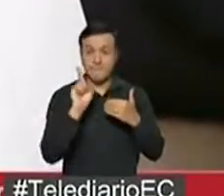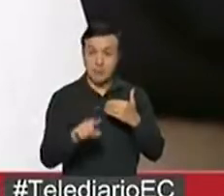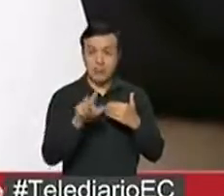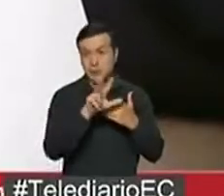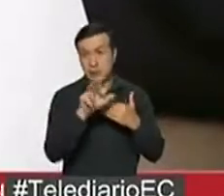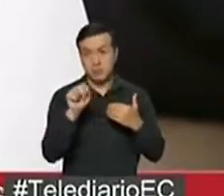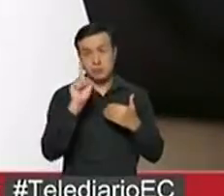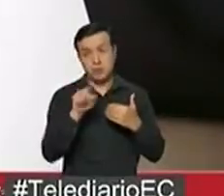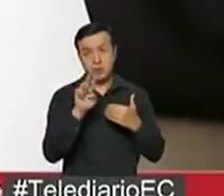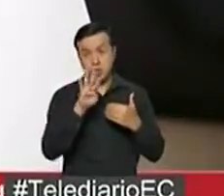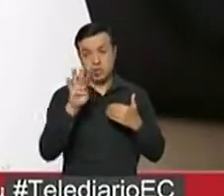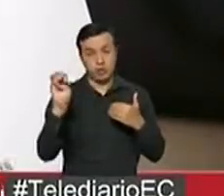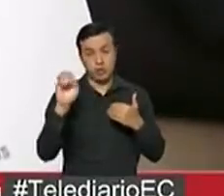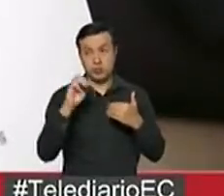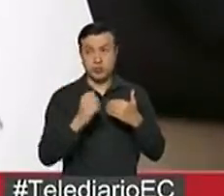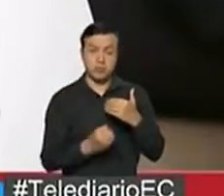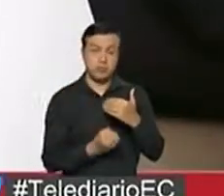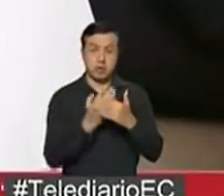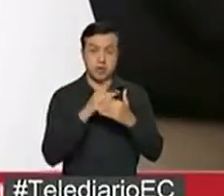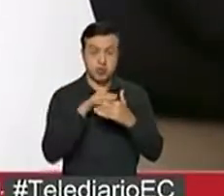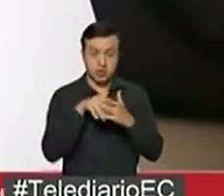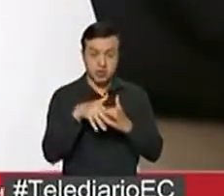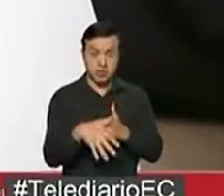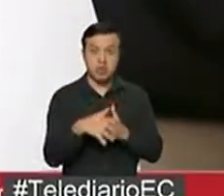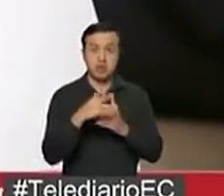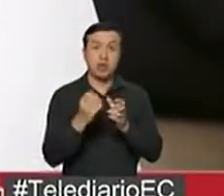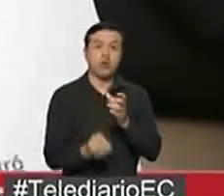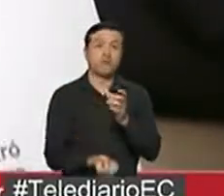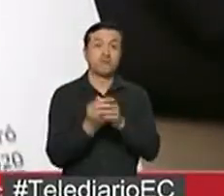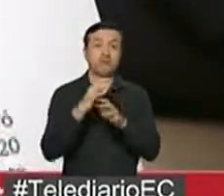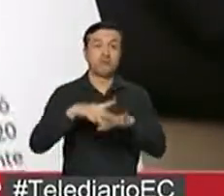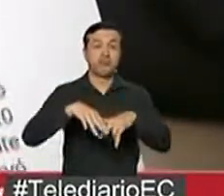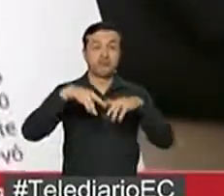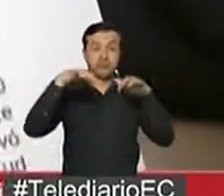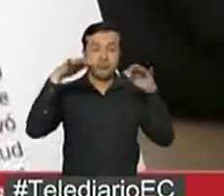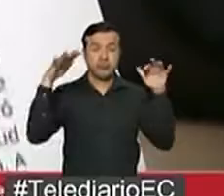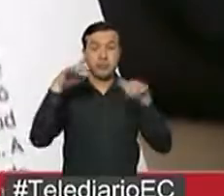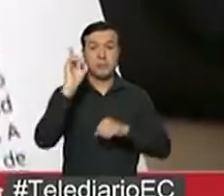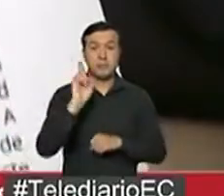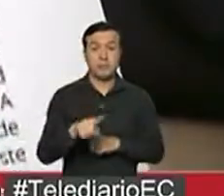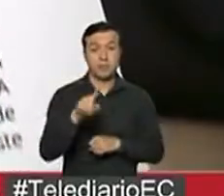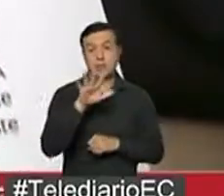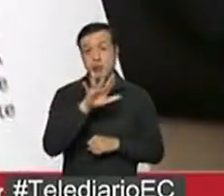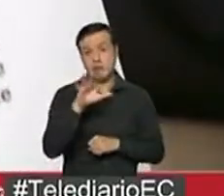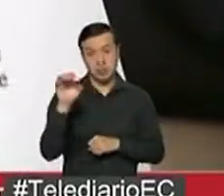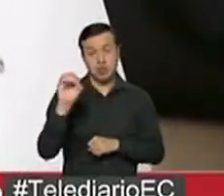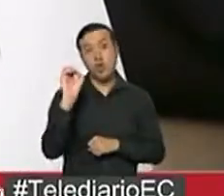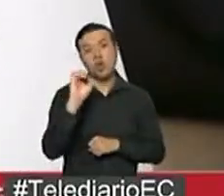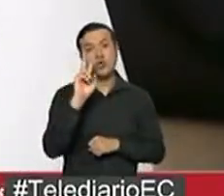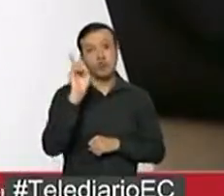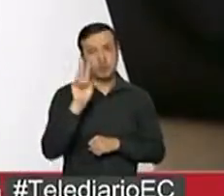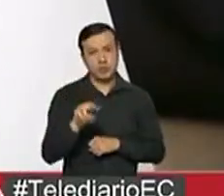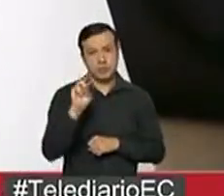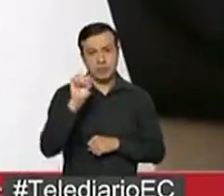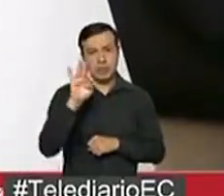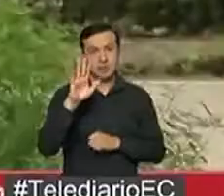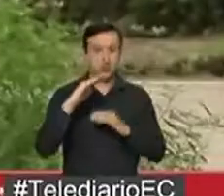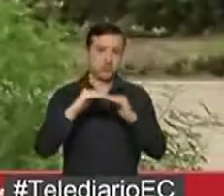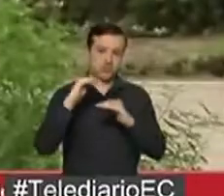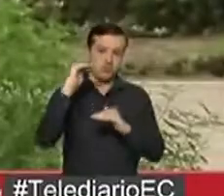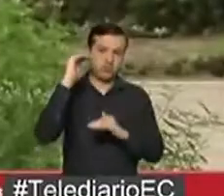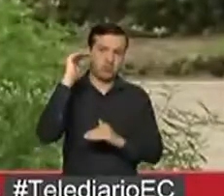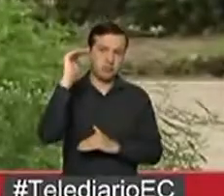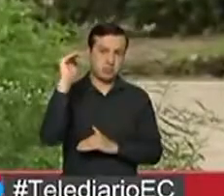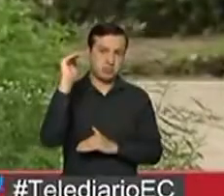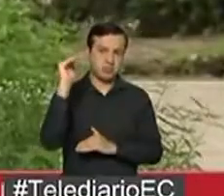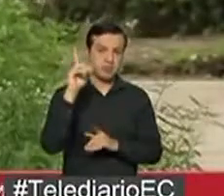sobre el nivel del mar también se observó una nube de gas volcánico a una altura de 1500 a 2000 metros sobre el nivel de la fisura y de